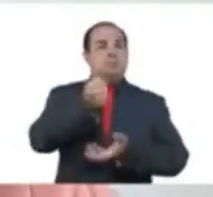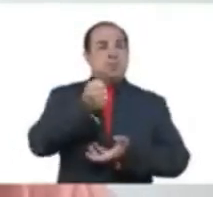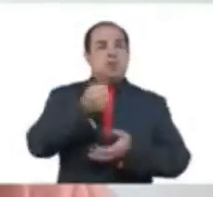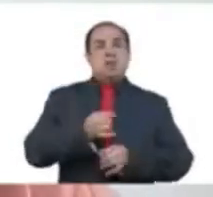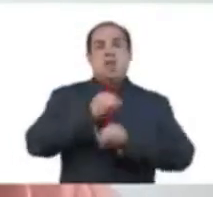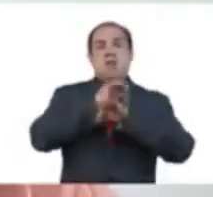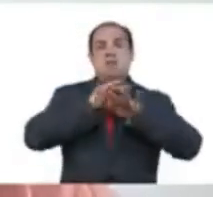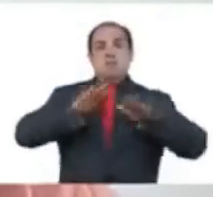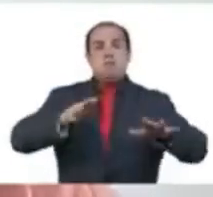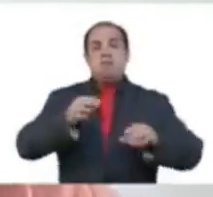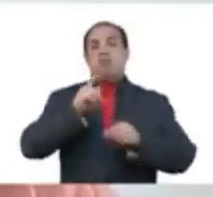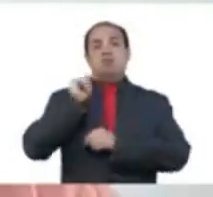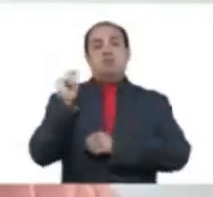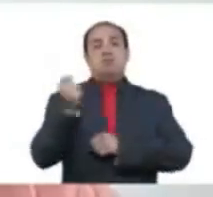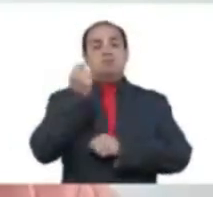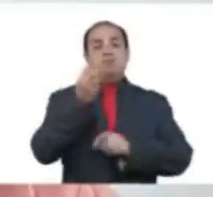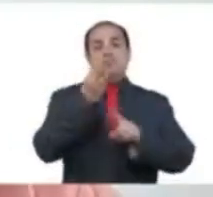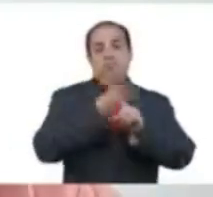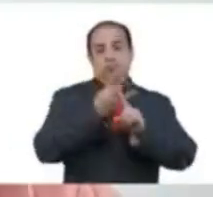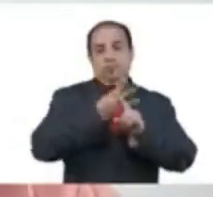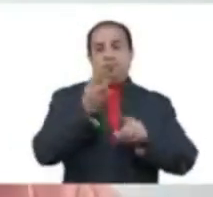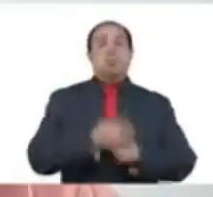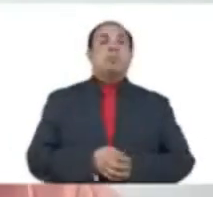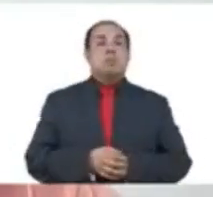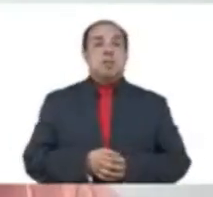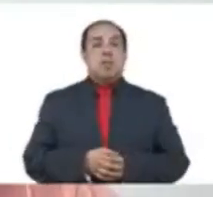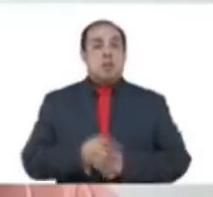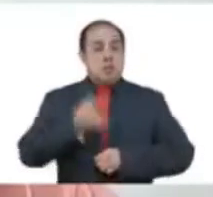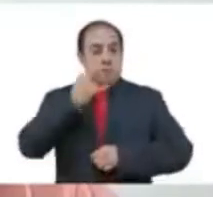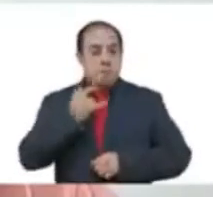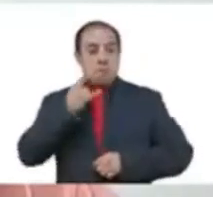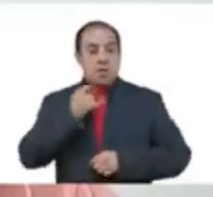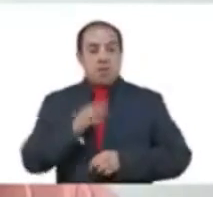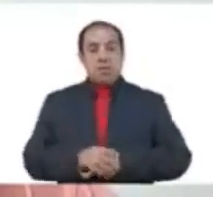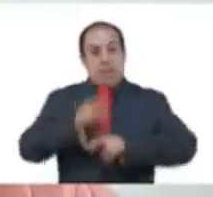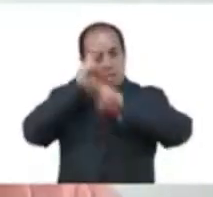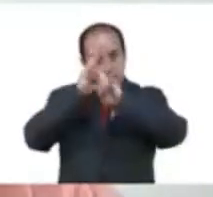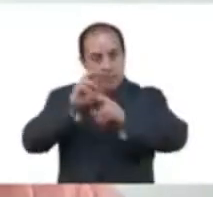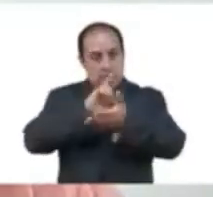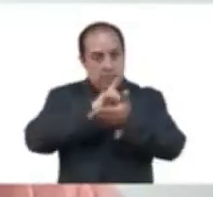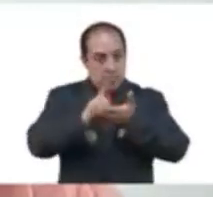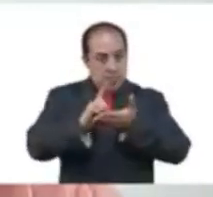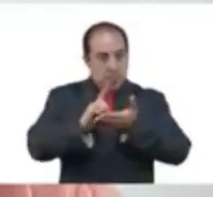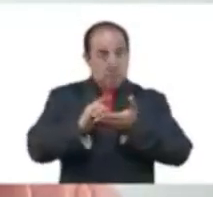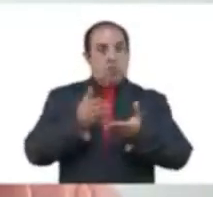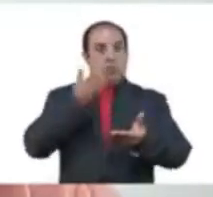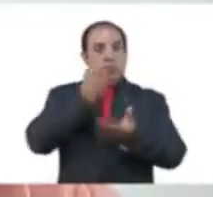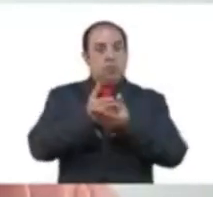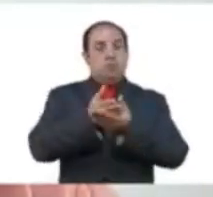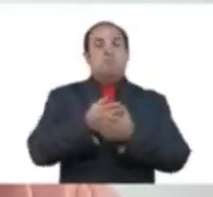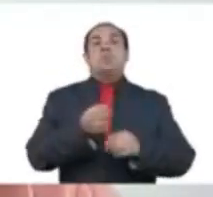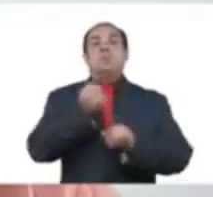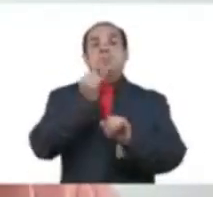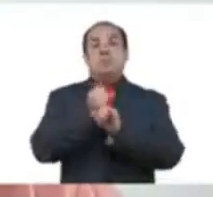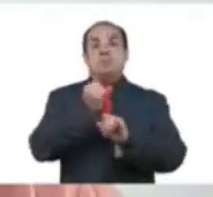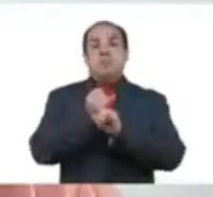despliegue tecnológico, pues todo lo que esté en nuestras manos para que este derecho pues sea ejercible y garantizado